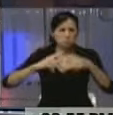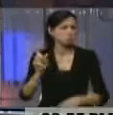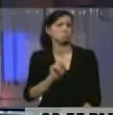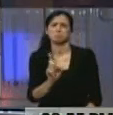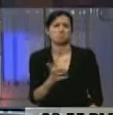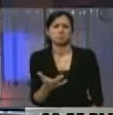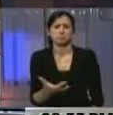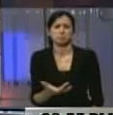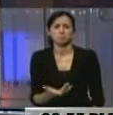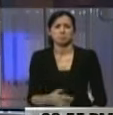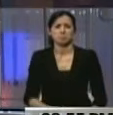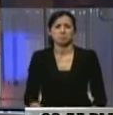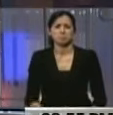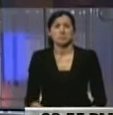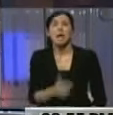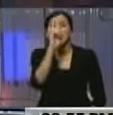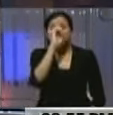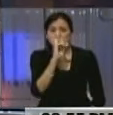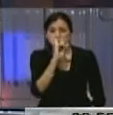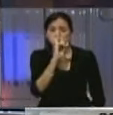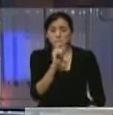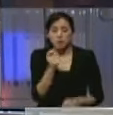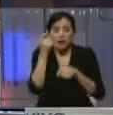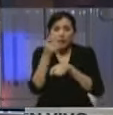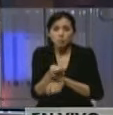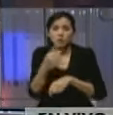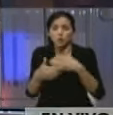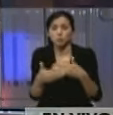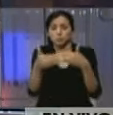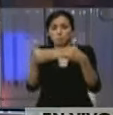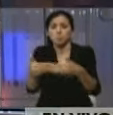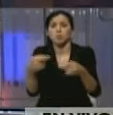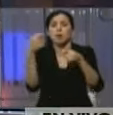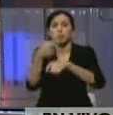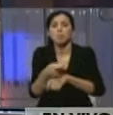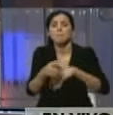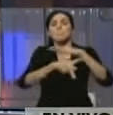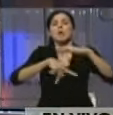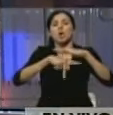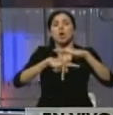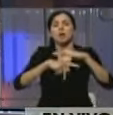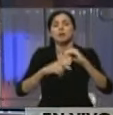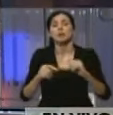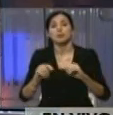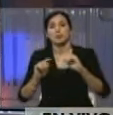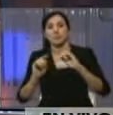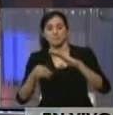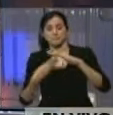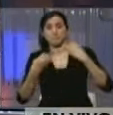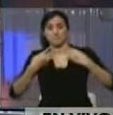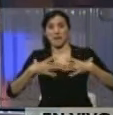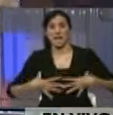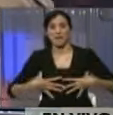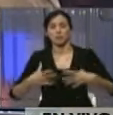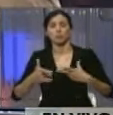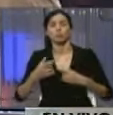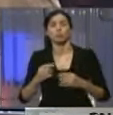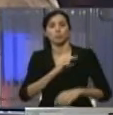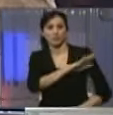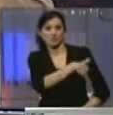Están pasando al año superior o graduándose en educación inicial, primaria y secundaria y